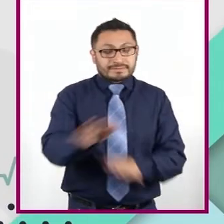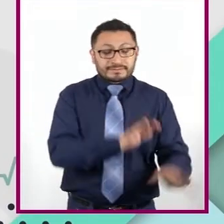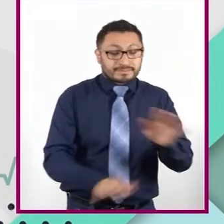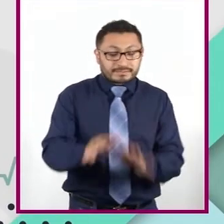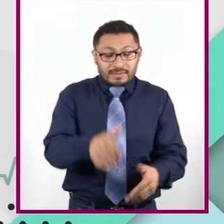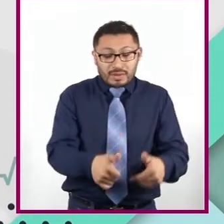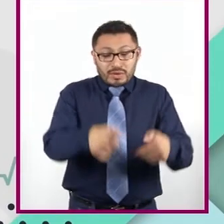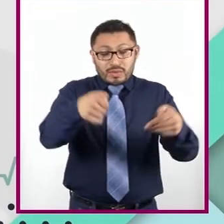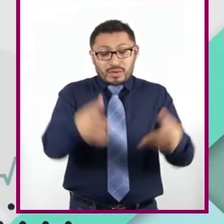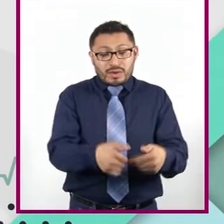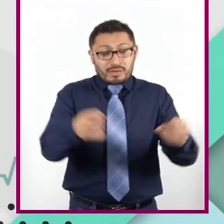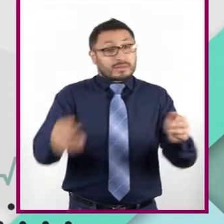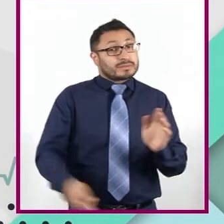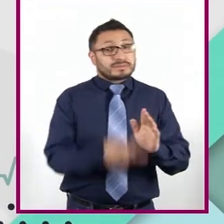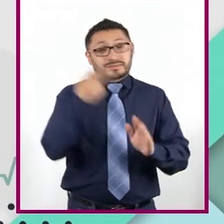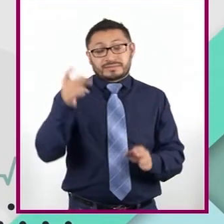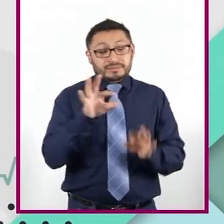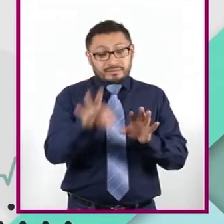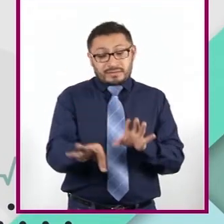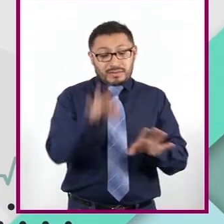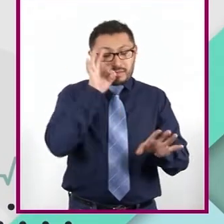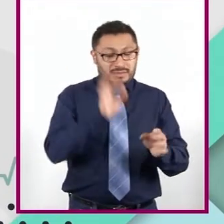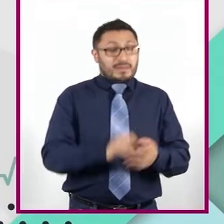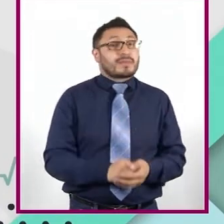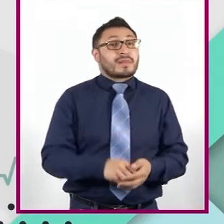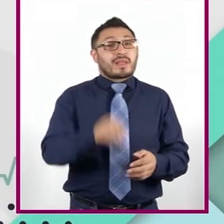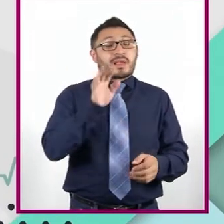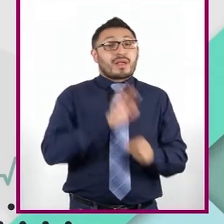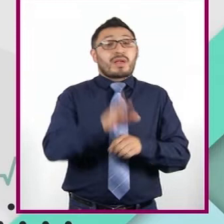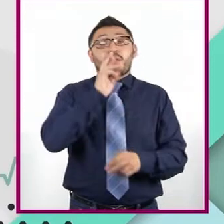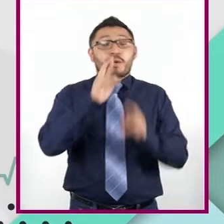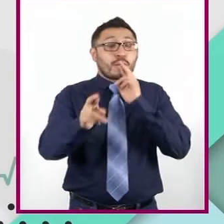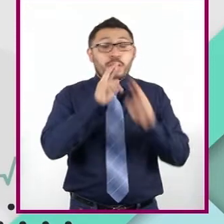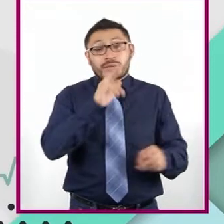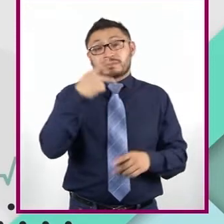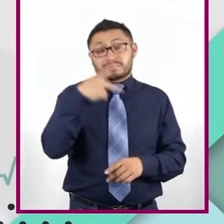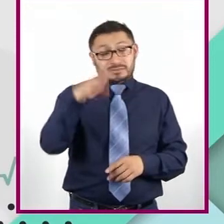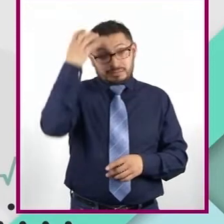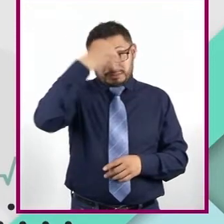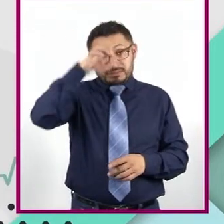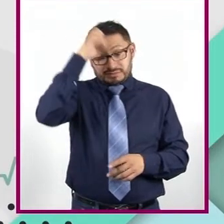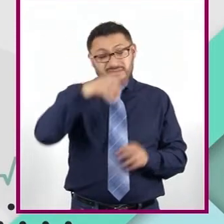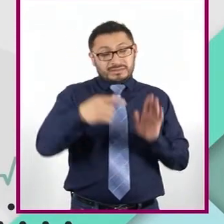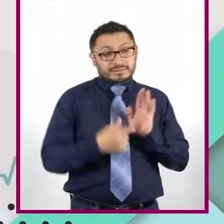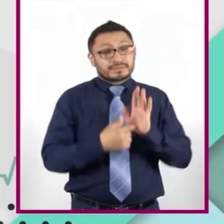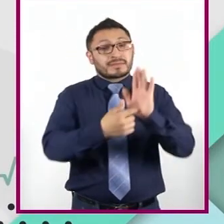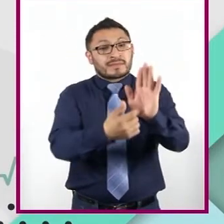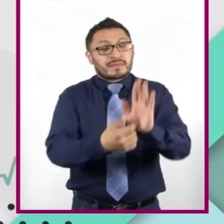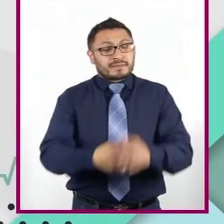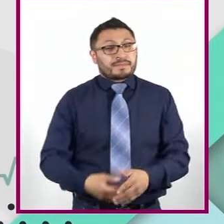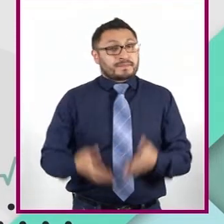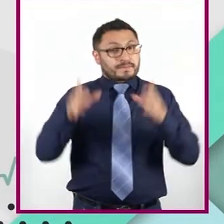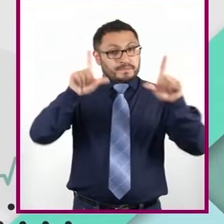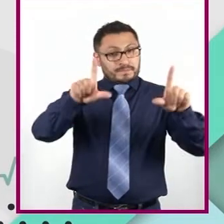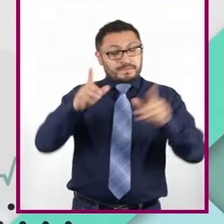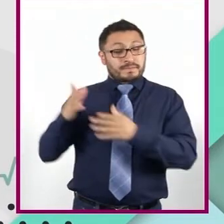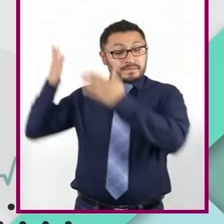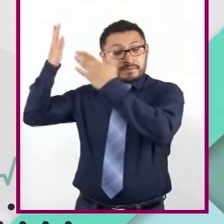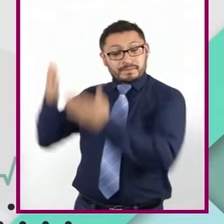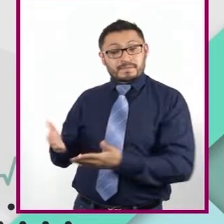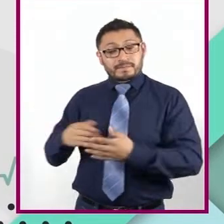revuelven para repetir la sustracción. Los resultados de su experimento se muestran en la siguiente tabla de